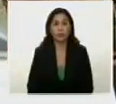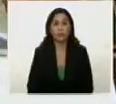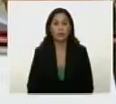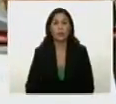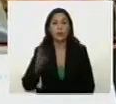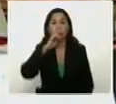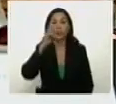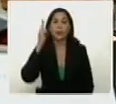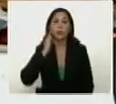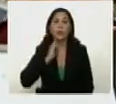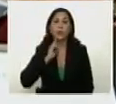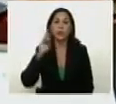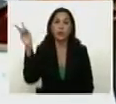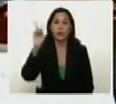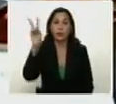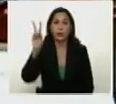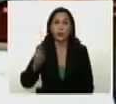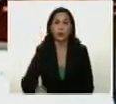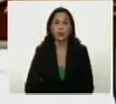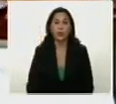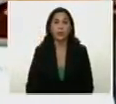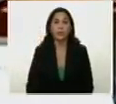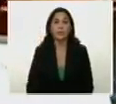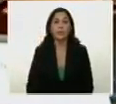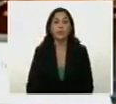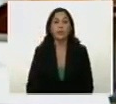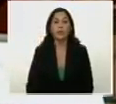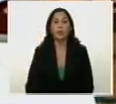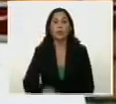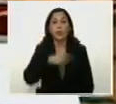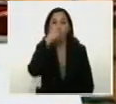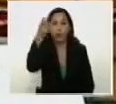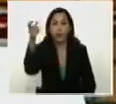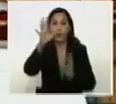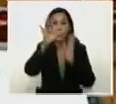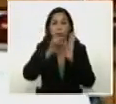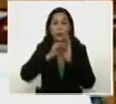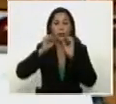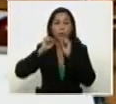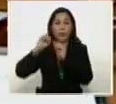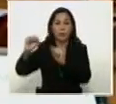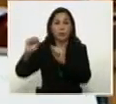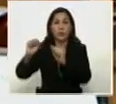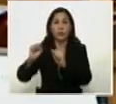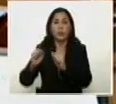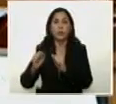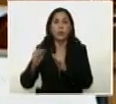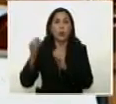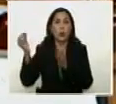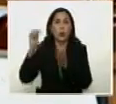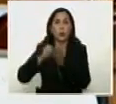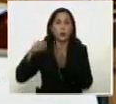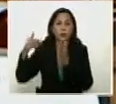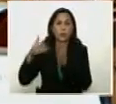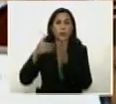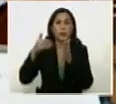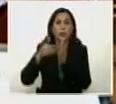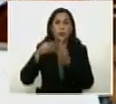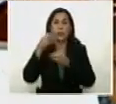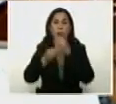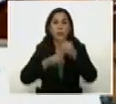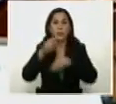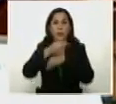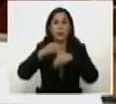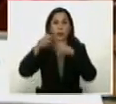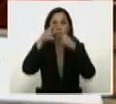República Bolivariana de Venezuela, acuerdo constituyente en rechazo a los nuevos ataques y bloqueos del gobierno